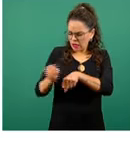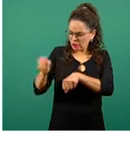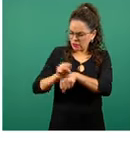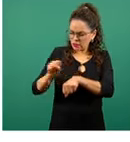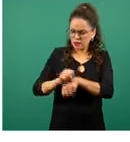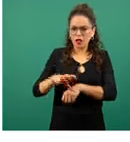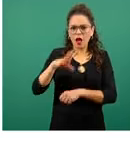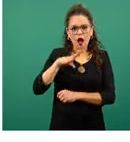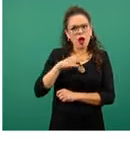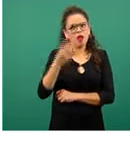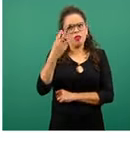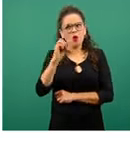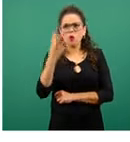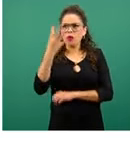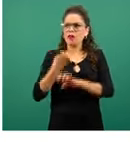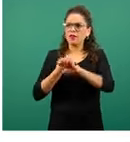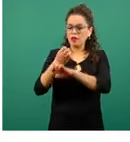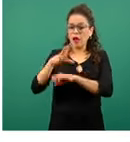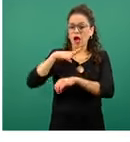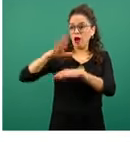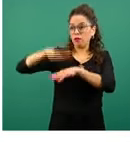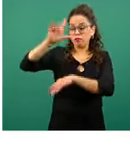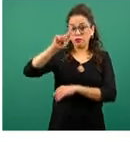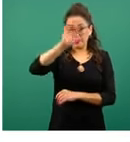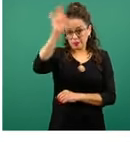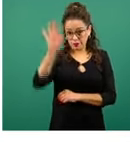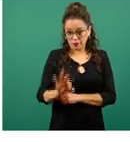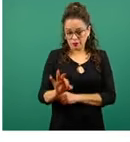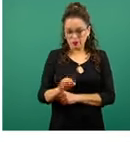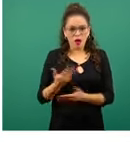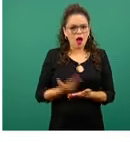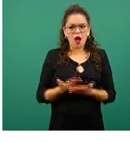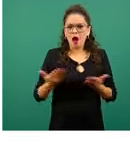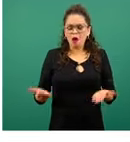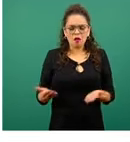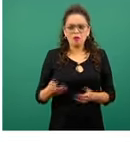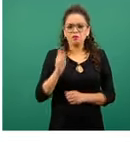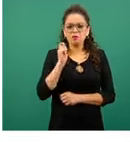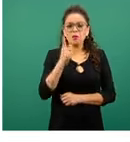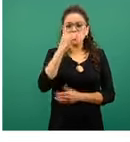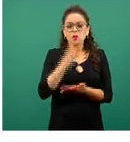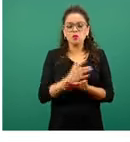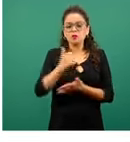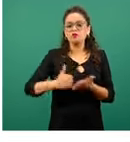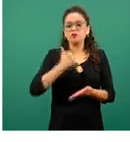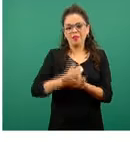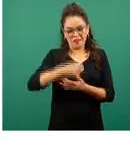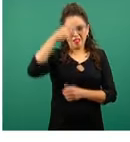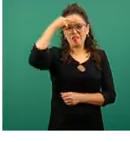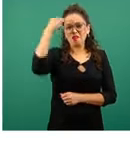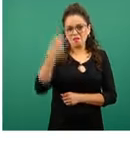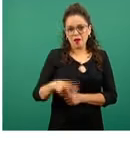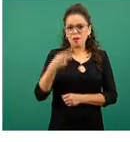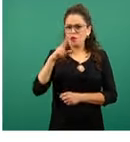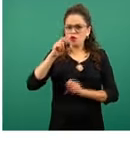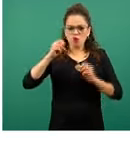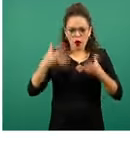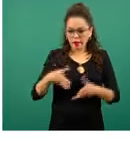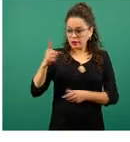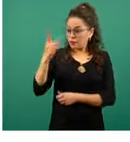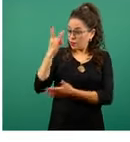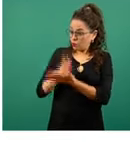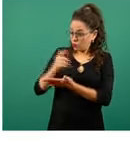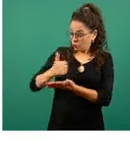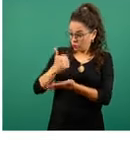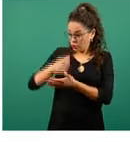o 4 estados que estaban en más de 70% y hoy solamente se mantiene la Ciudad de México. Pero aún manteniéndose la Ciudad de México, veamos